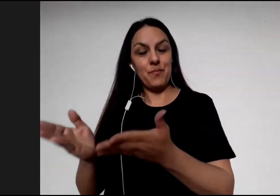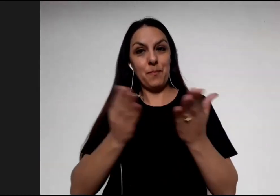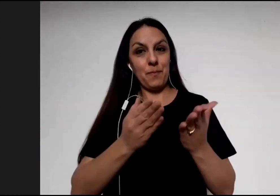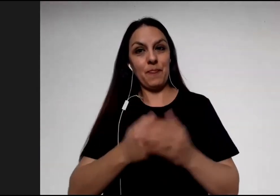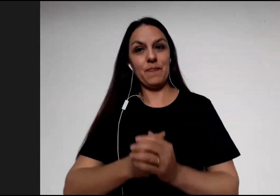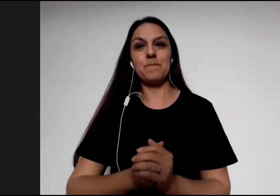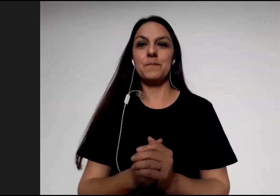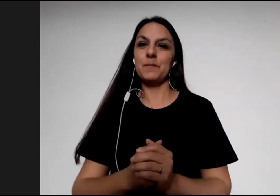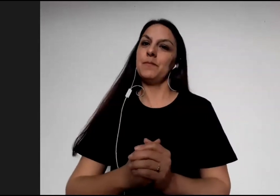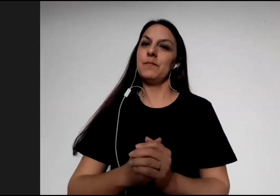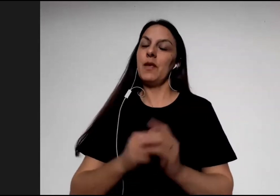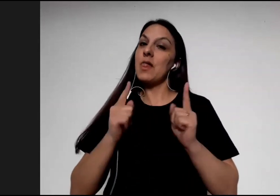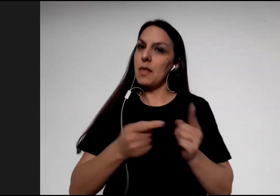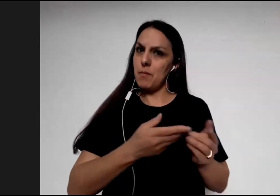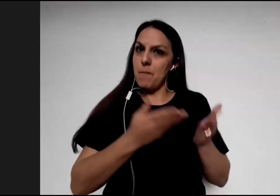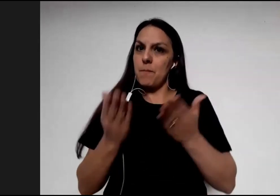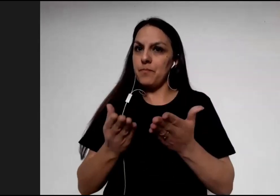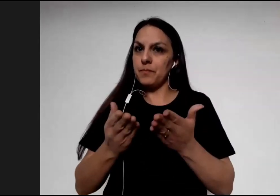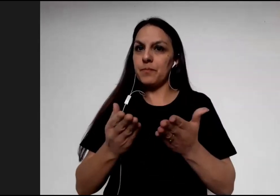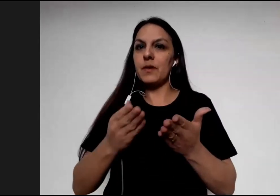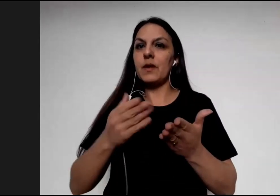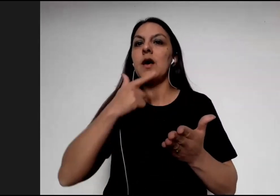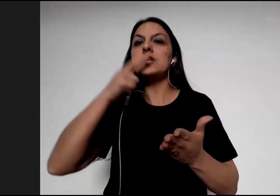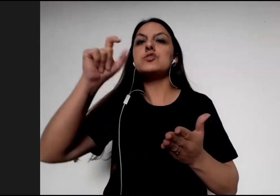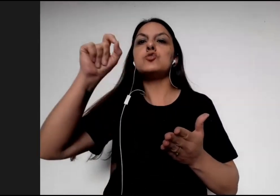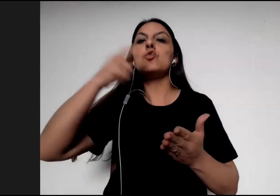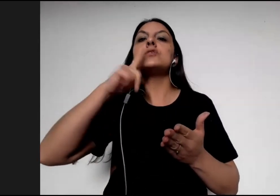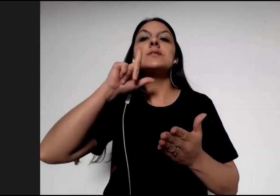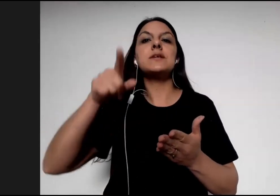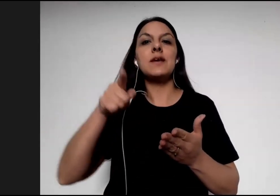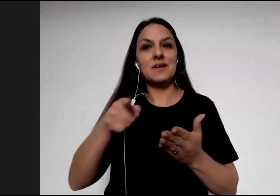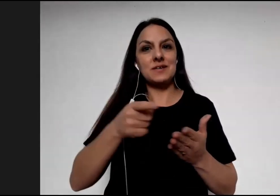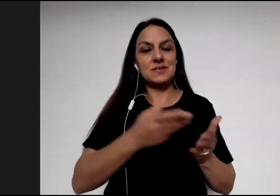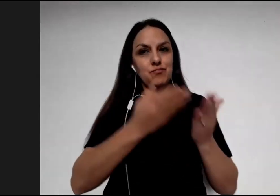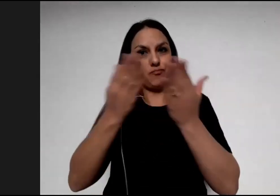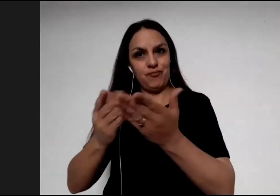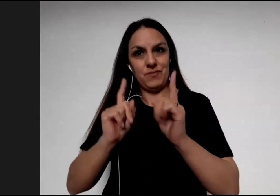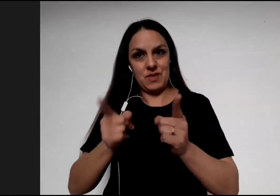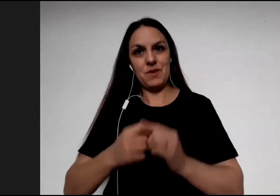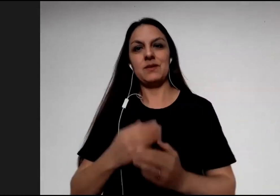a la doctora Nezossi y presentar su currículum italia. Muchas gracias a todos.